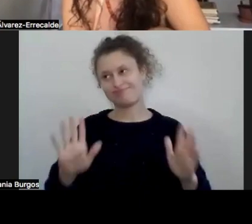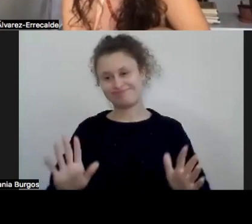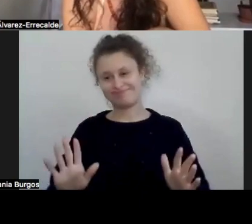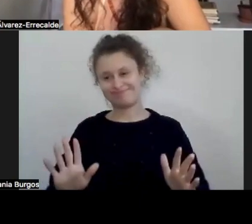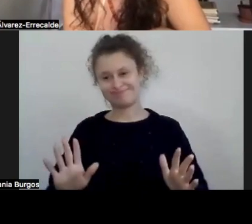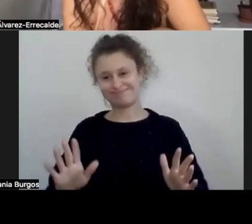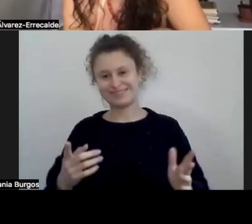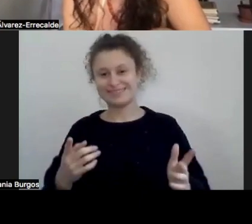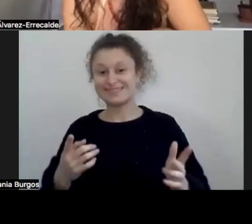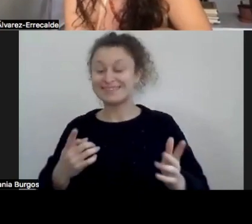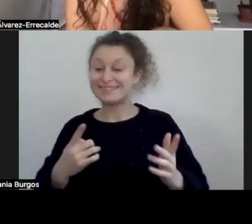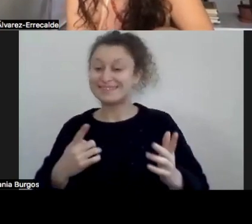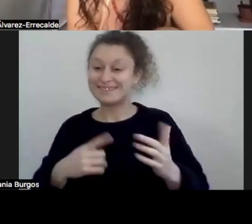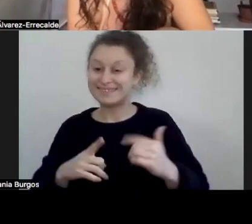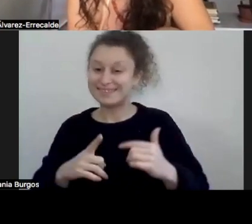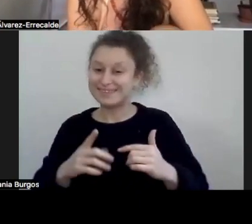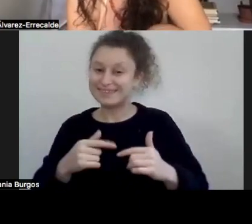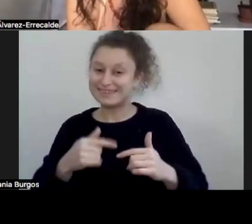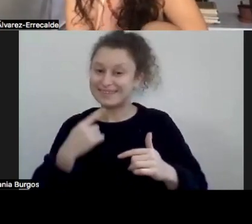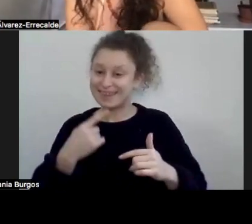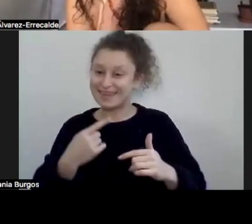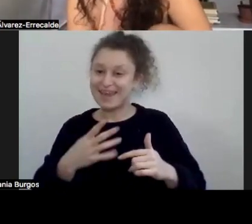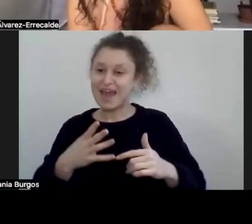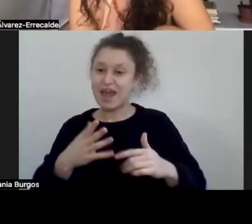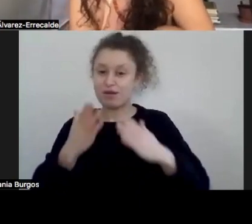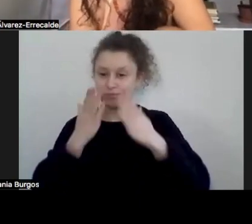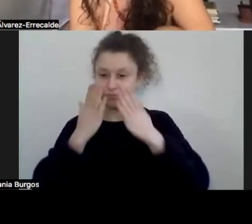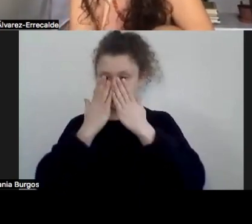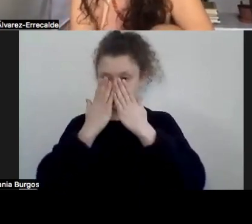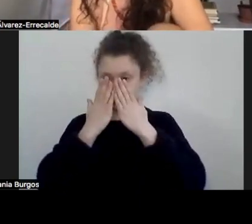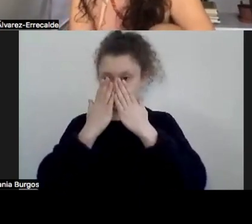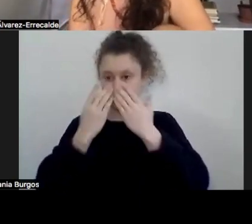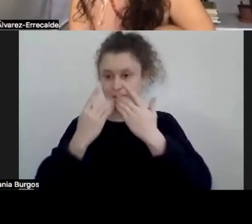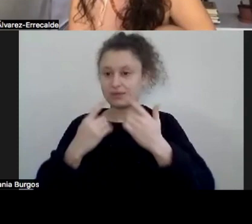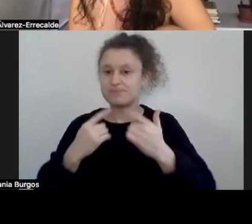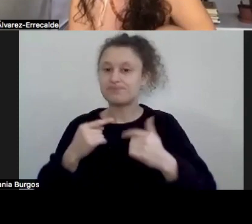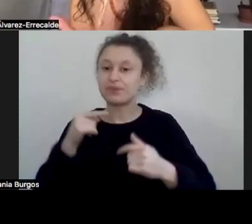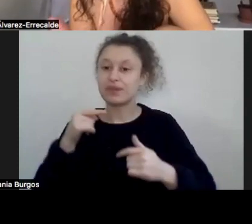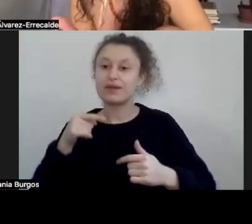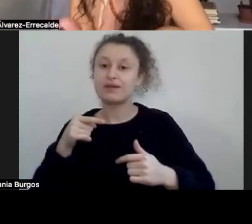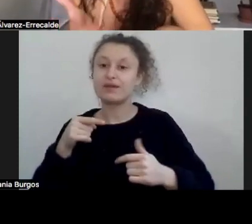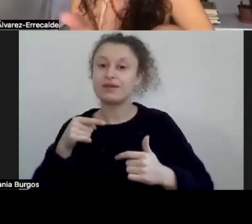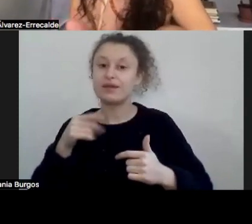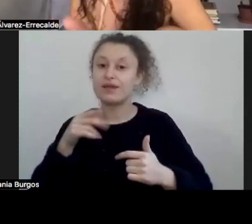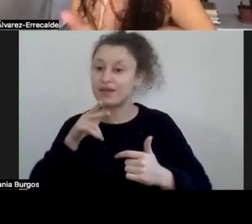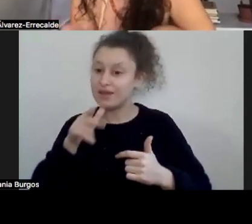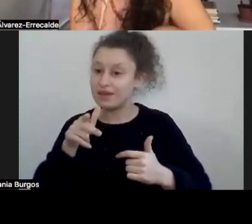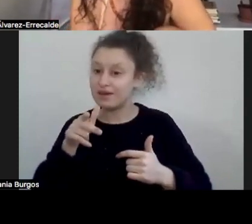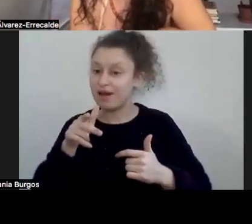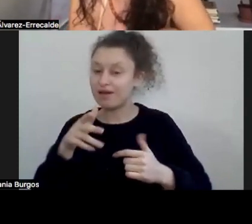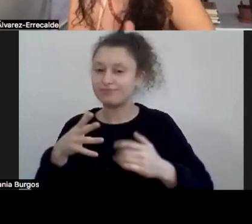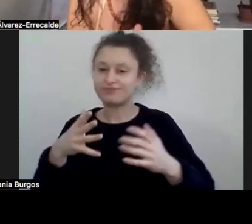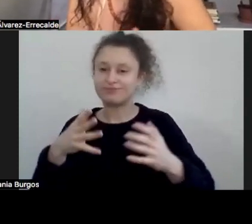¿no? Y Julia no tiene una comunicación verbal, pero sin embargo yo creo que hizo un acto performático